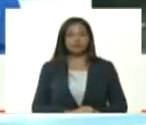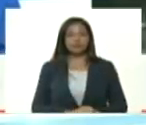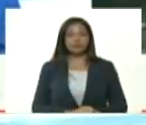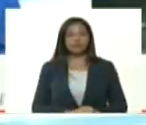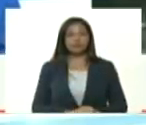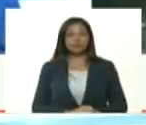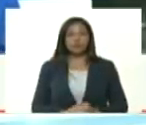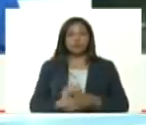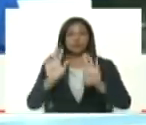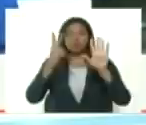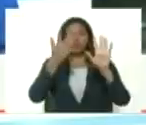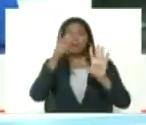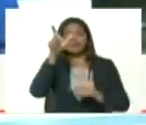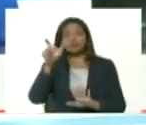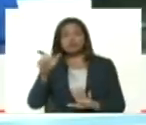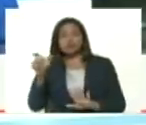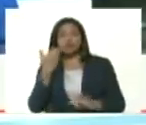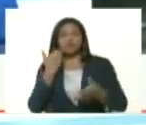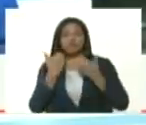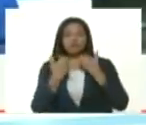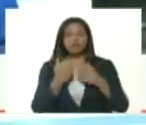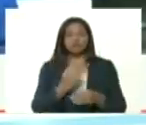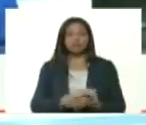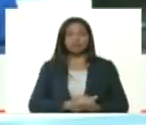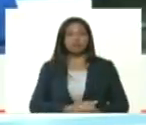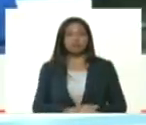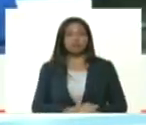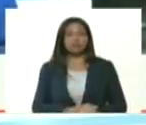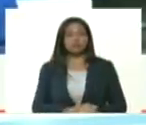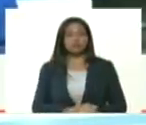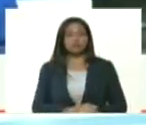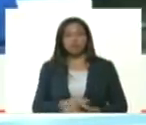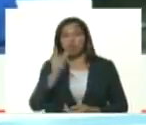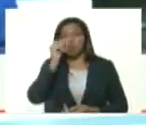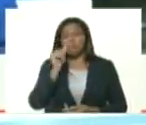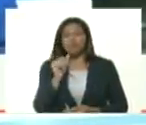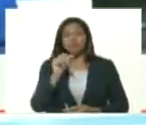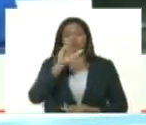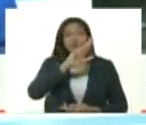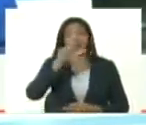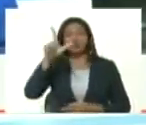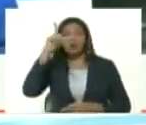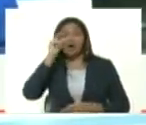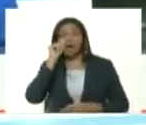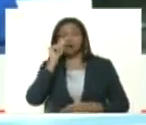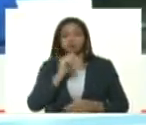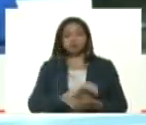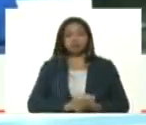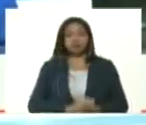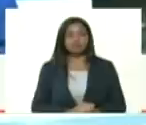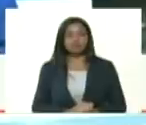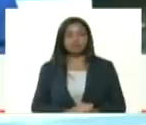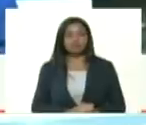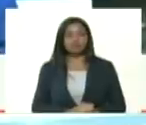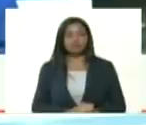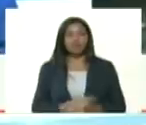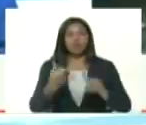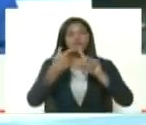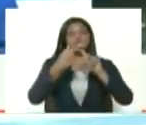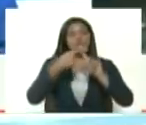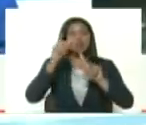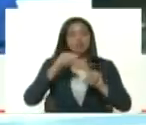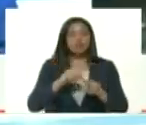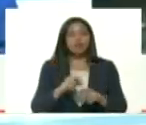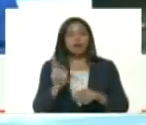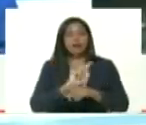es el octavo caso, señora vicepresidenta. Una escolta de 51 años. Dio positivo a